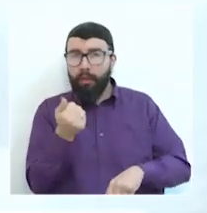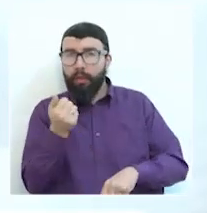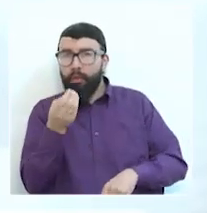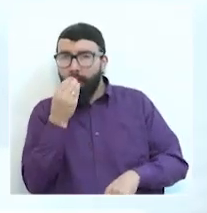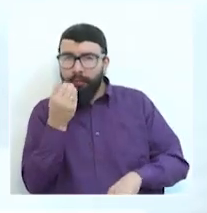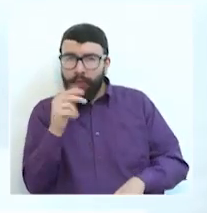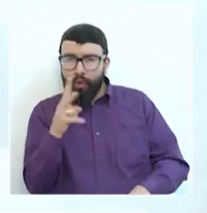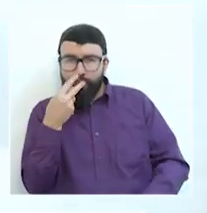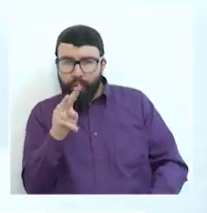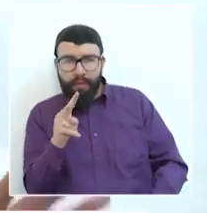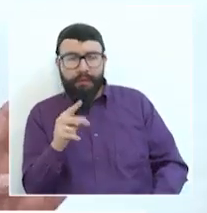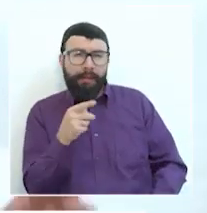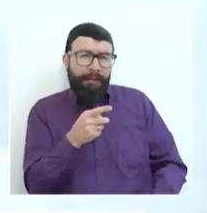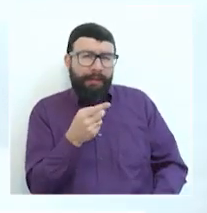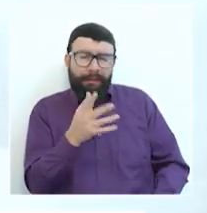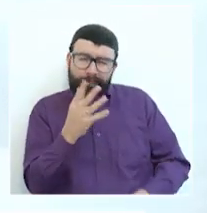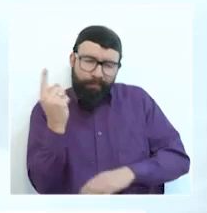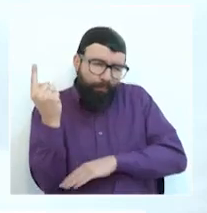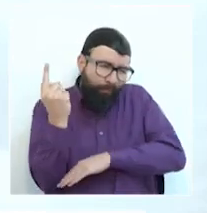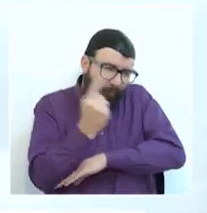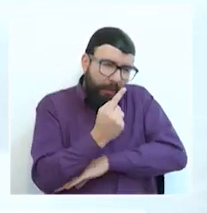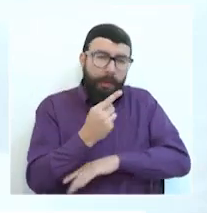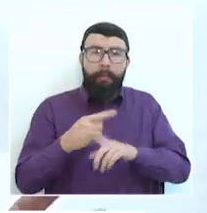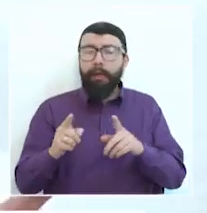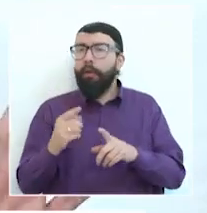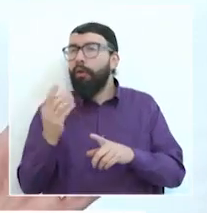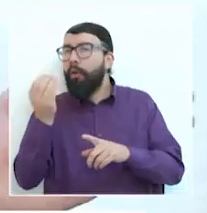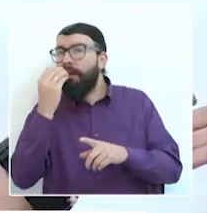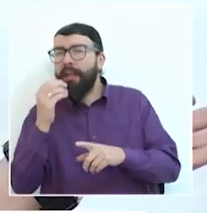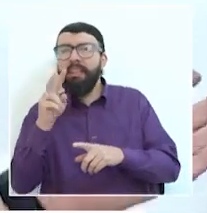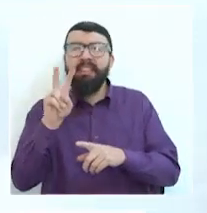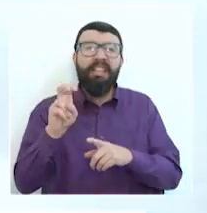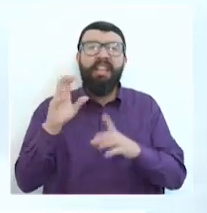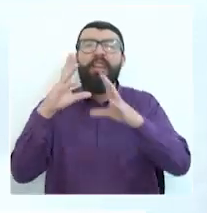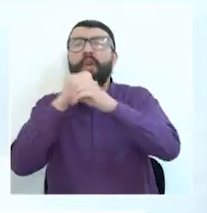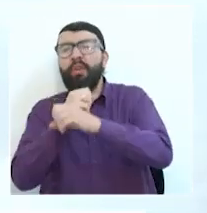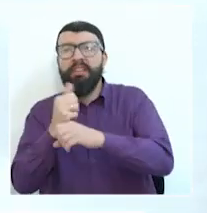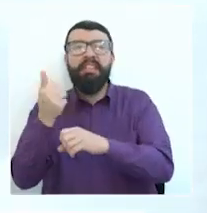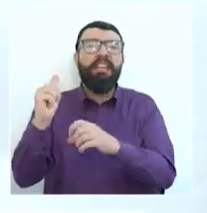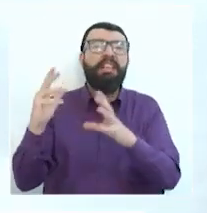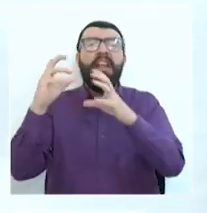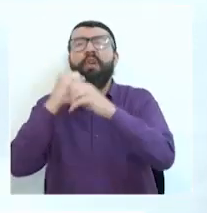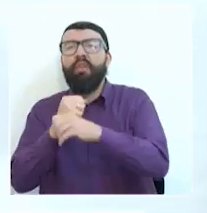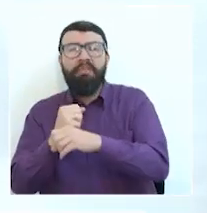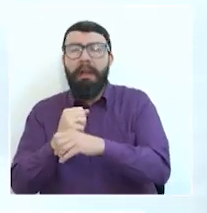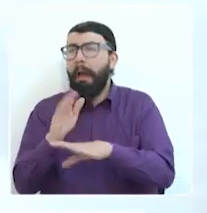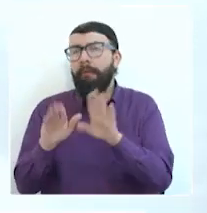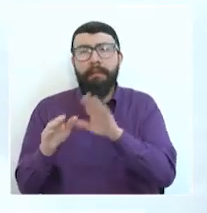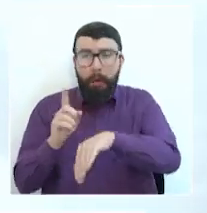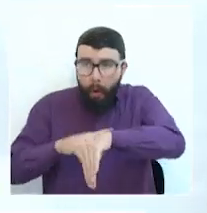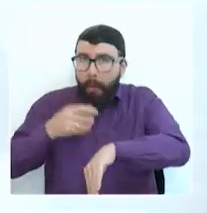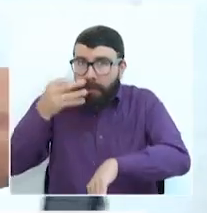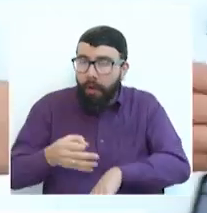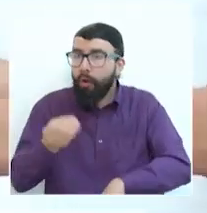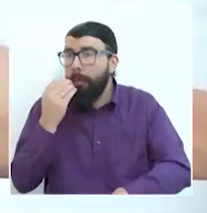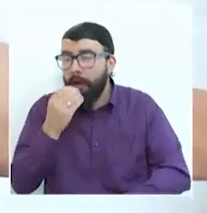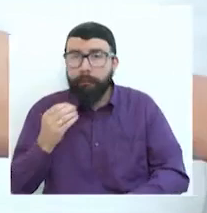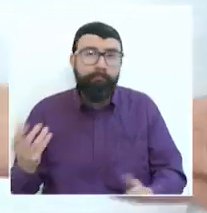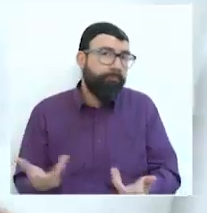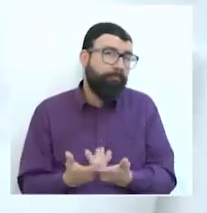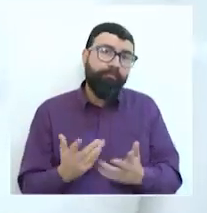del mediodía, siempre. Pero la comida me pueden dar las 7 o 8, 10. A veces no tengo un horario definido.